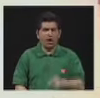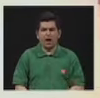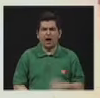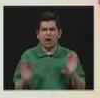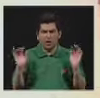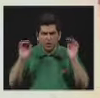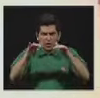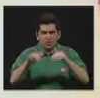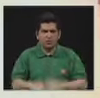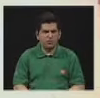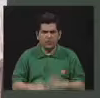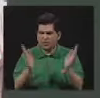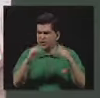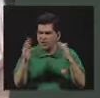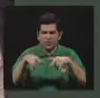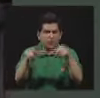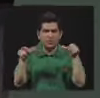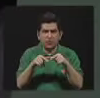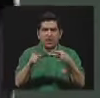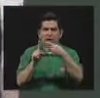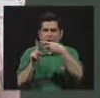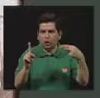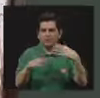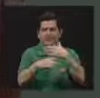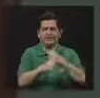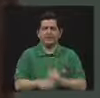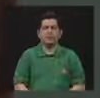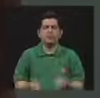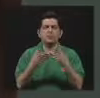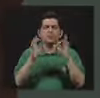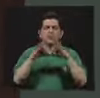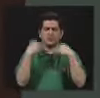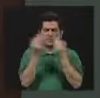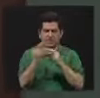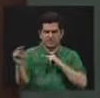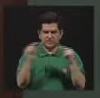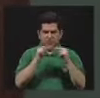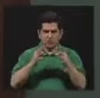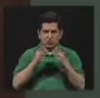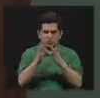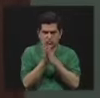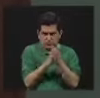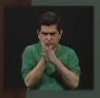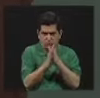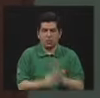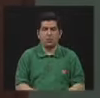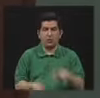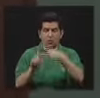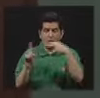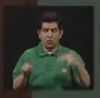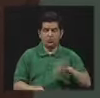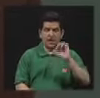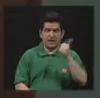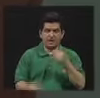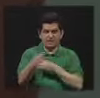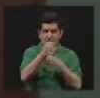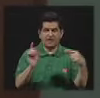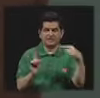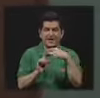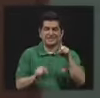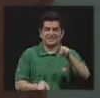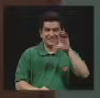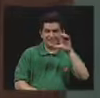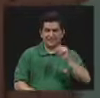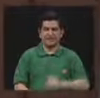entonces empezaron a hacer los hoteles. Son muchas las familias de la Fortuna que viven del negocio del turismo, con hoteles que van desde las 10 habitaciones hasta las